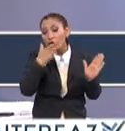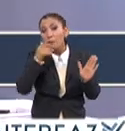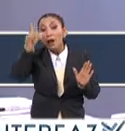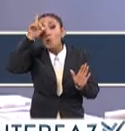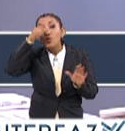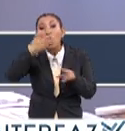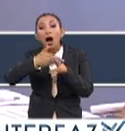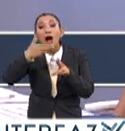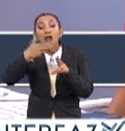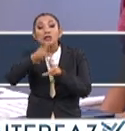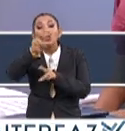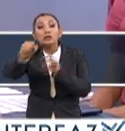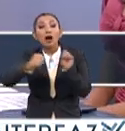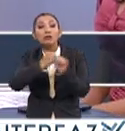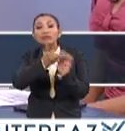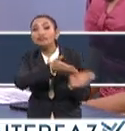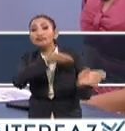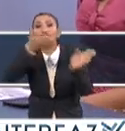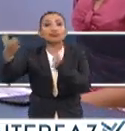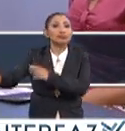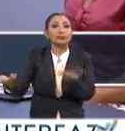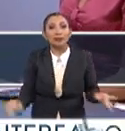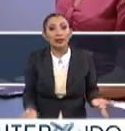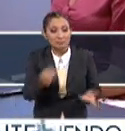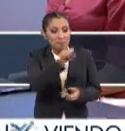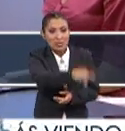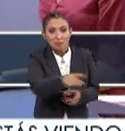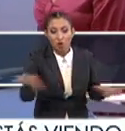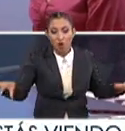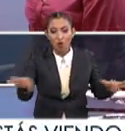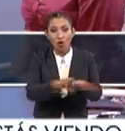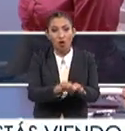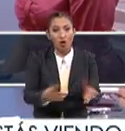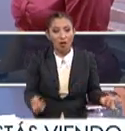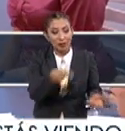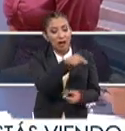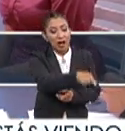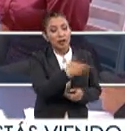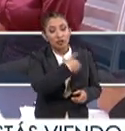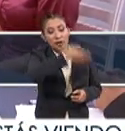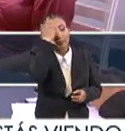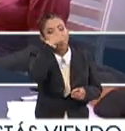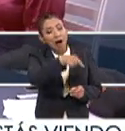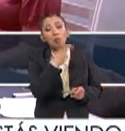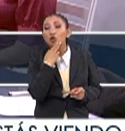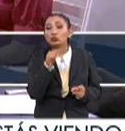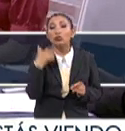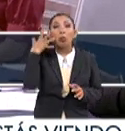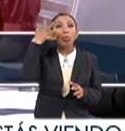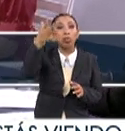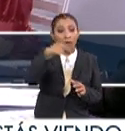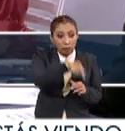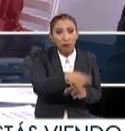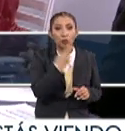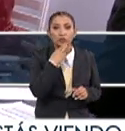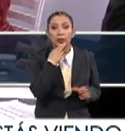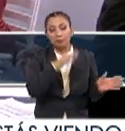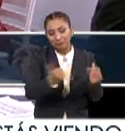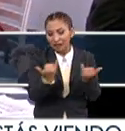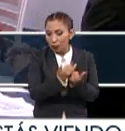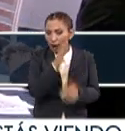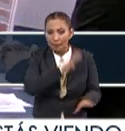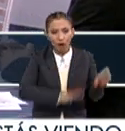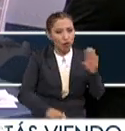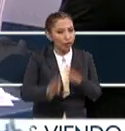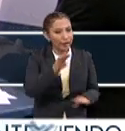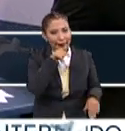la Luna 200 años después o más de 200 años después y en aquel entonces no se sabía que tuviera una aplicación. Igual pasa en biología.